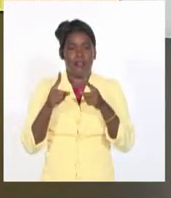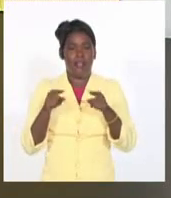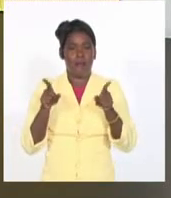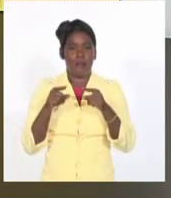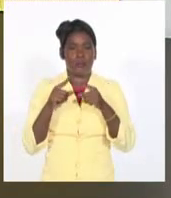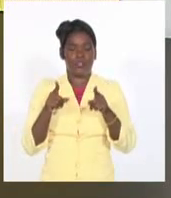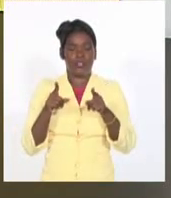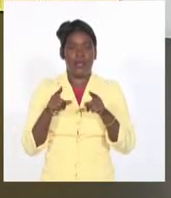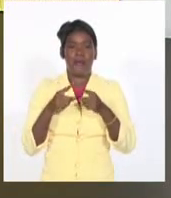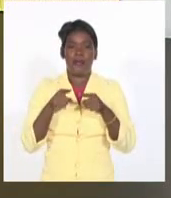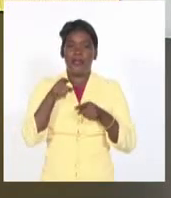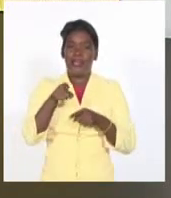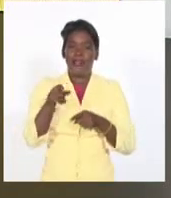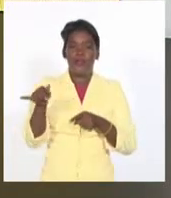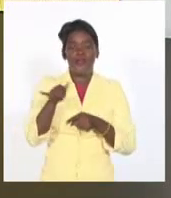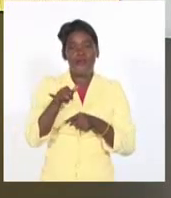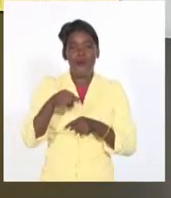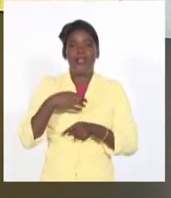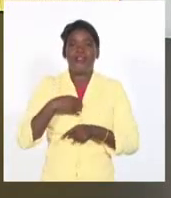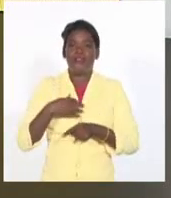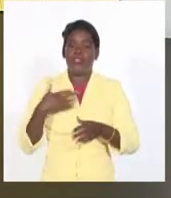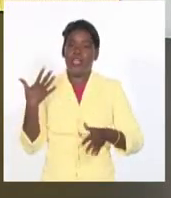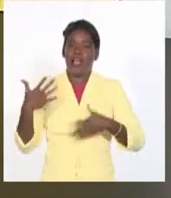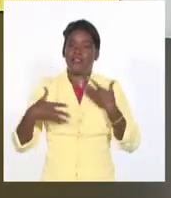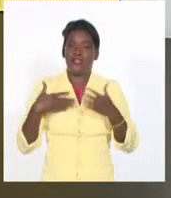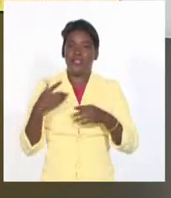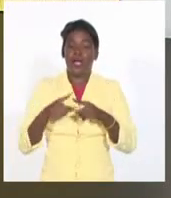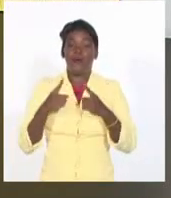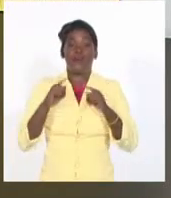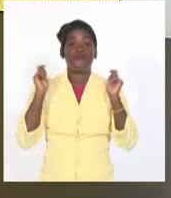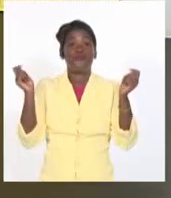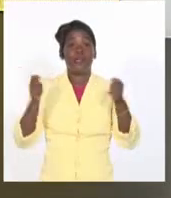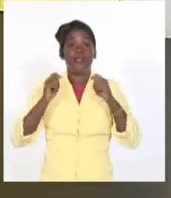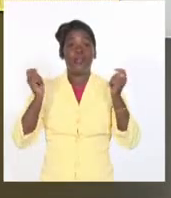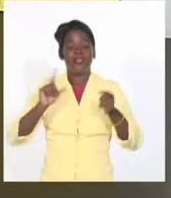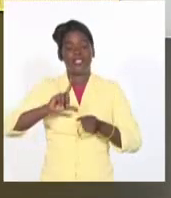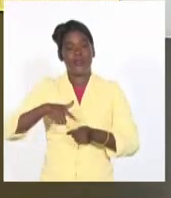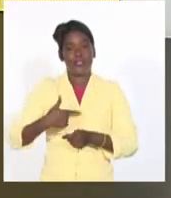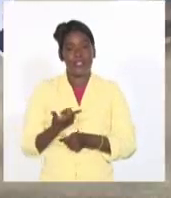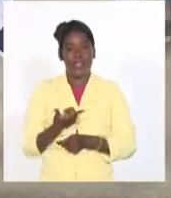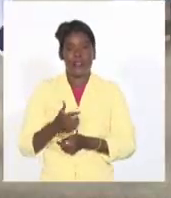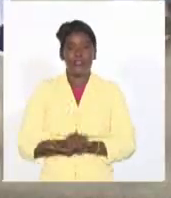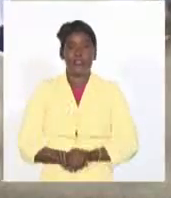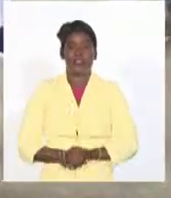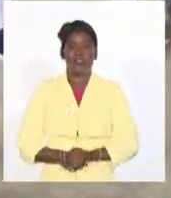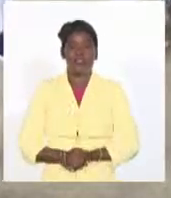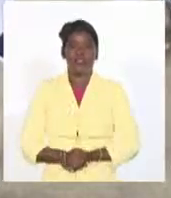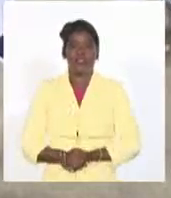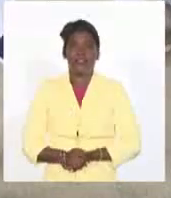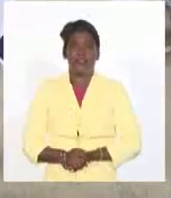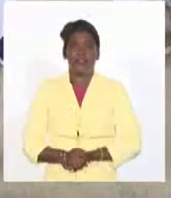se insertó en las actividades que conforman el Festival de las Artes de la Enseñanza Artística.